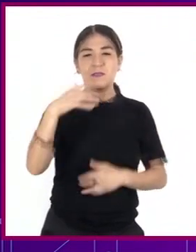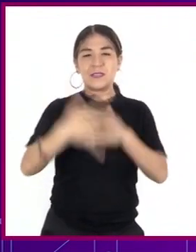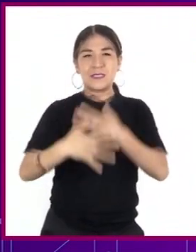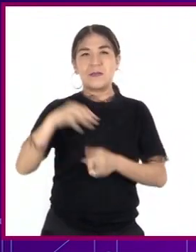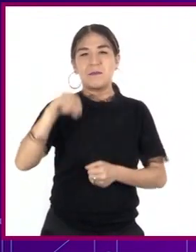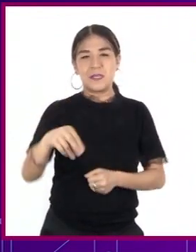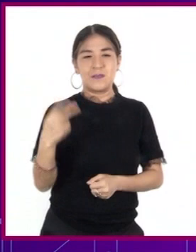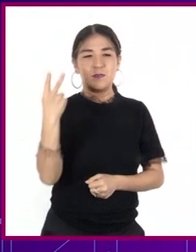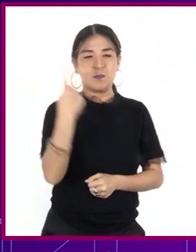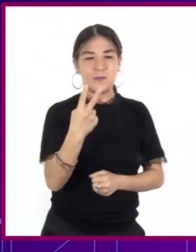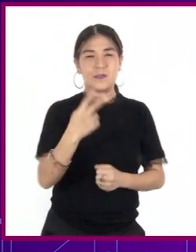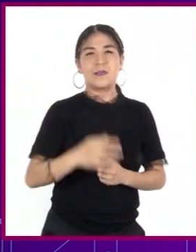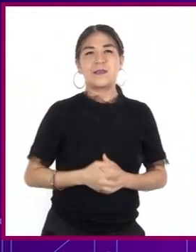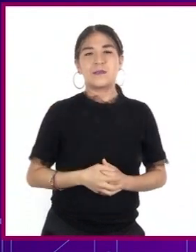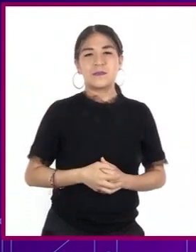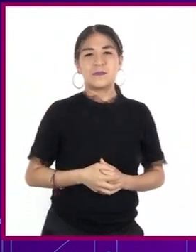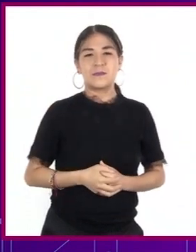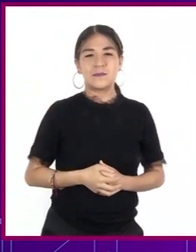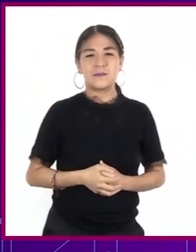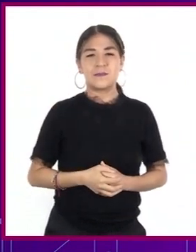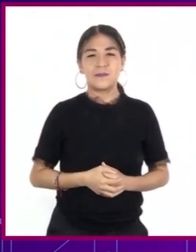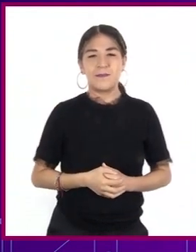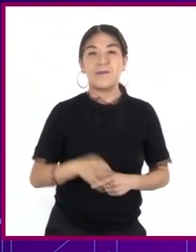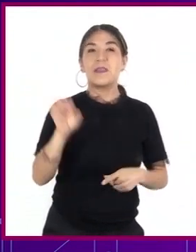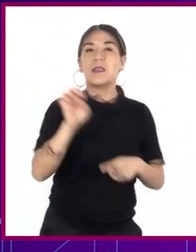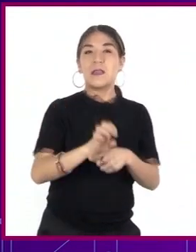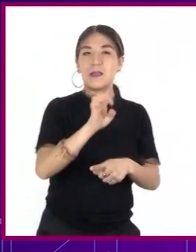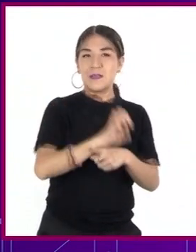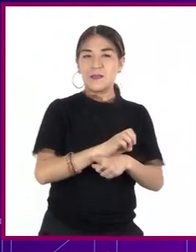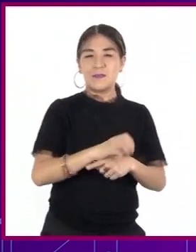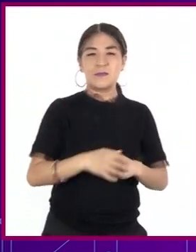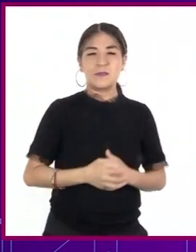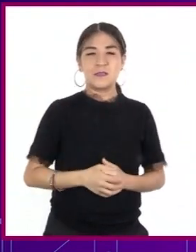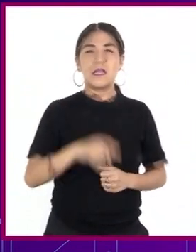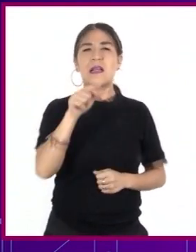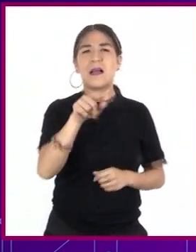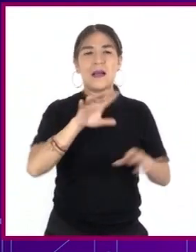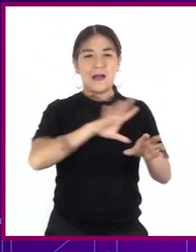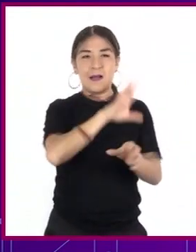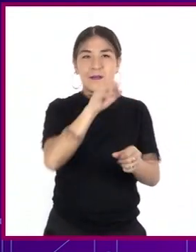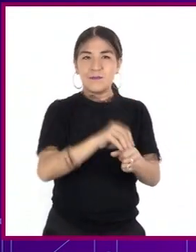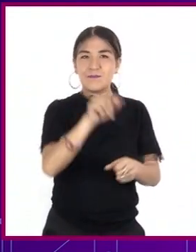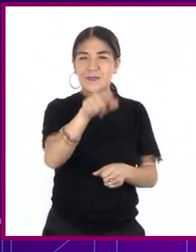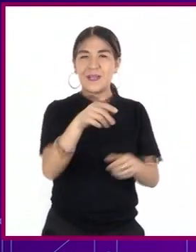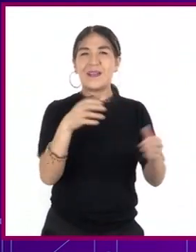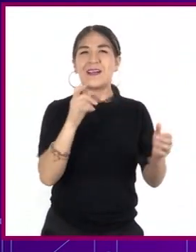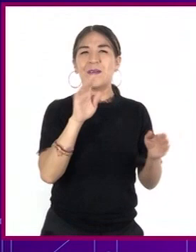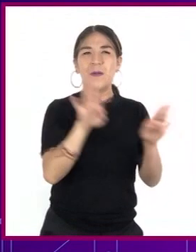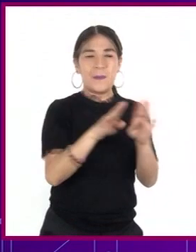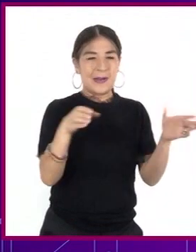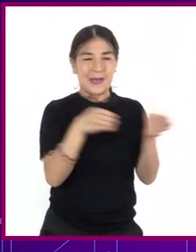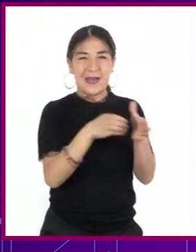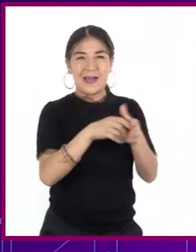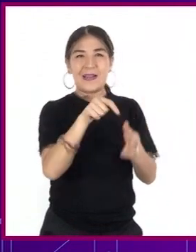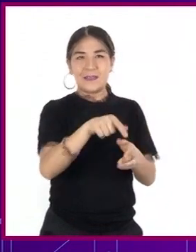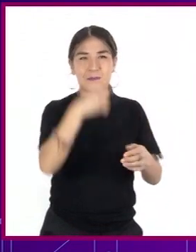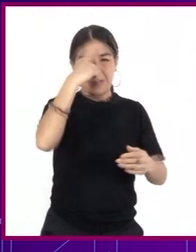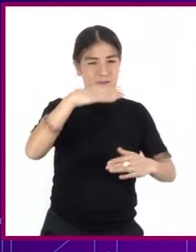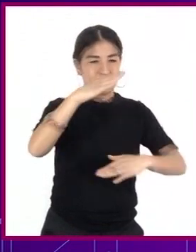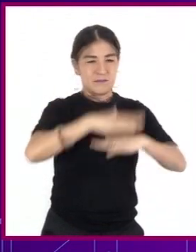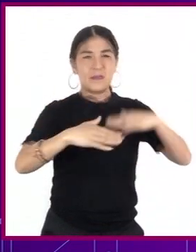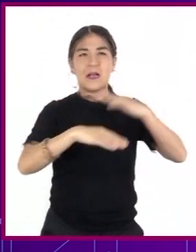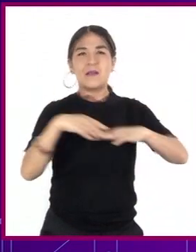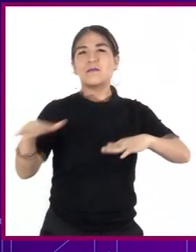1.7415 metros cuadrados. Entonces, con el contenido de una caja de losetas se puede cubrir